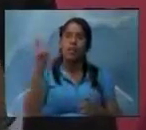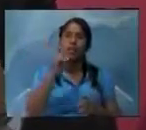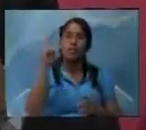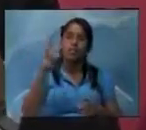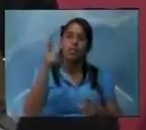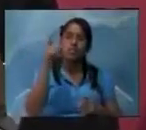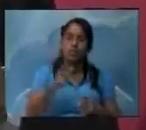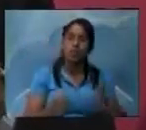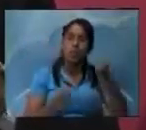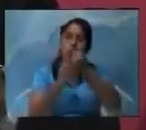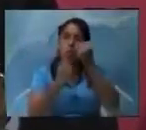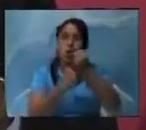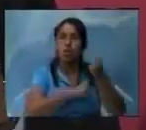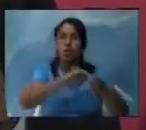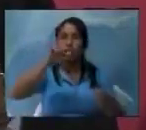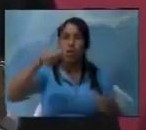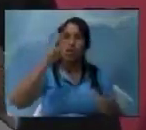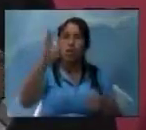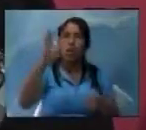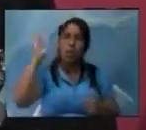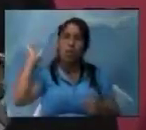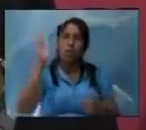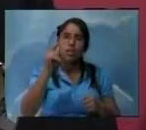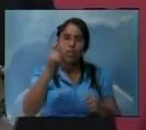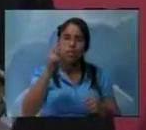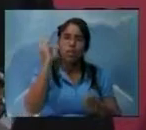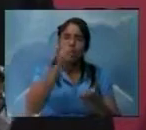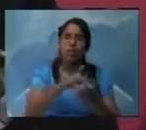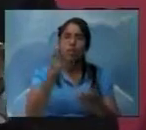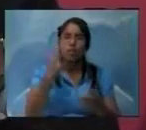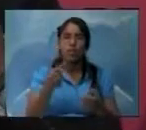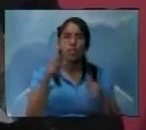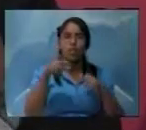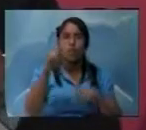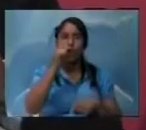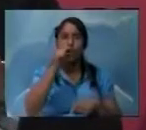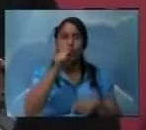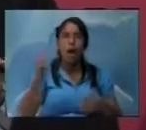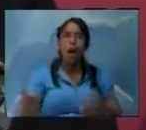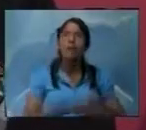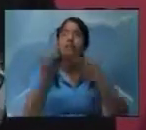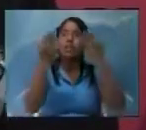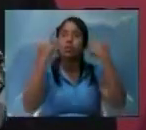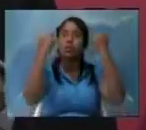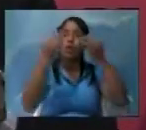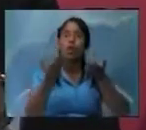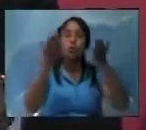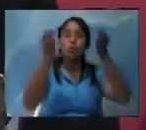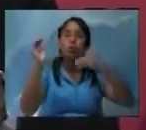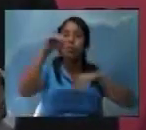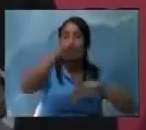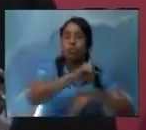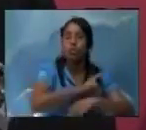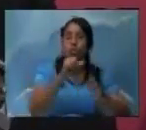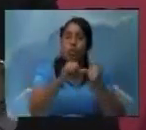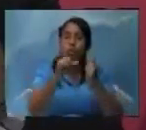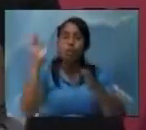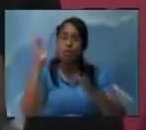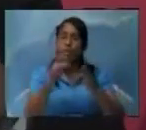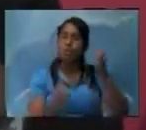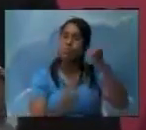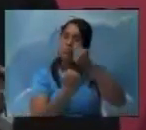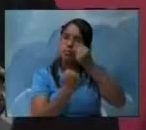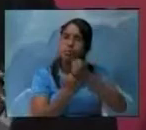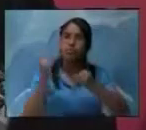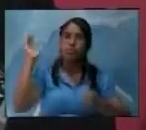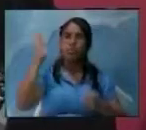victoria. Socorro de Jehová viene. Y esto fue lo que dijo el salmista: alzaré mis ojos a los montes. ¿De dónde vendrá mi socorro?